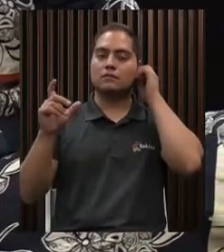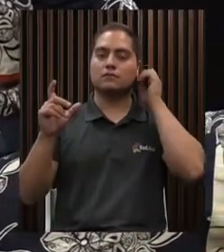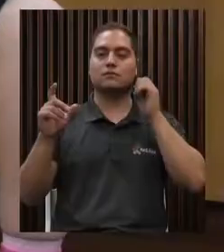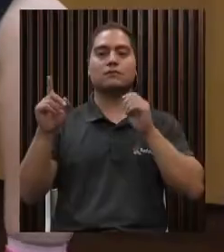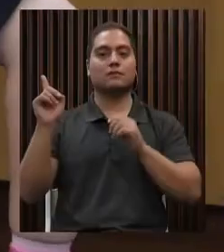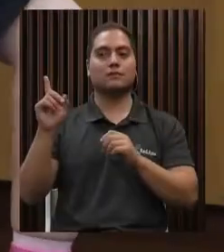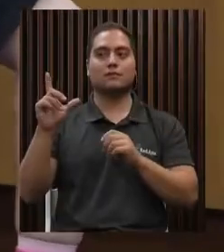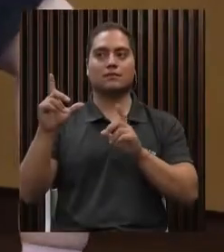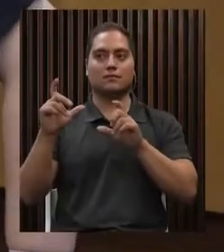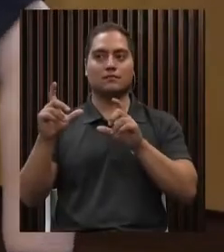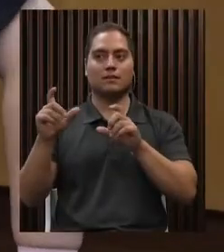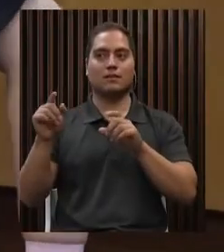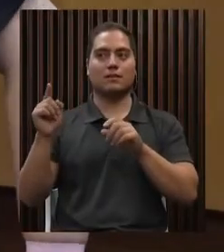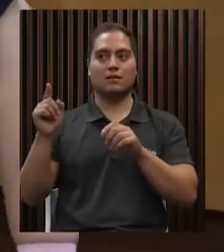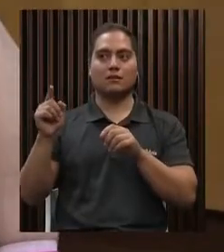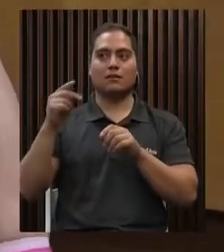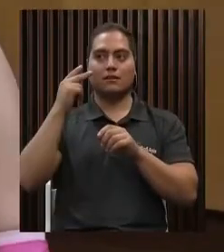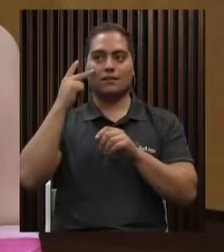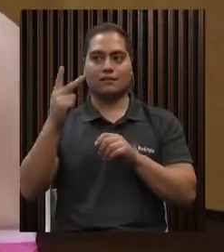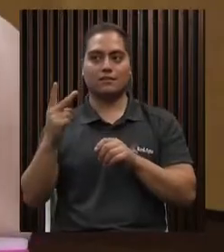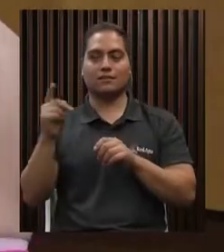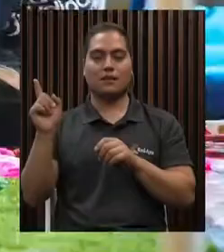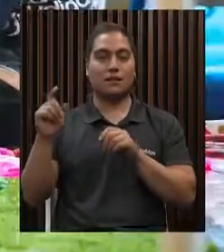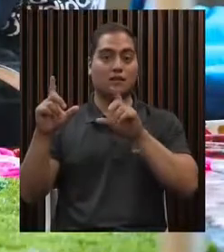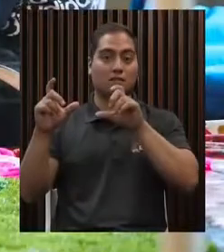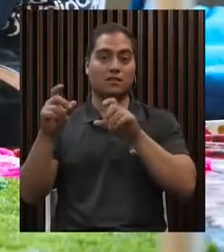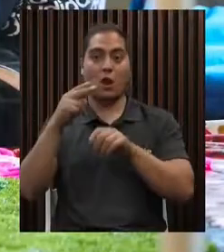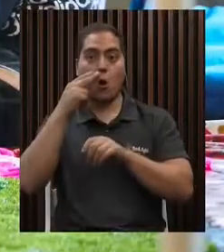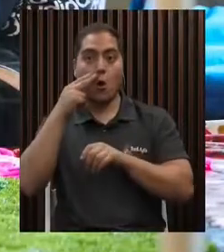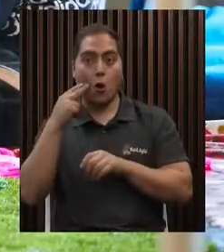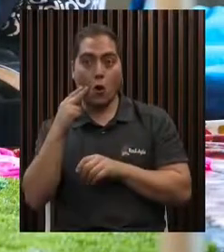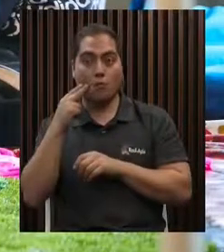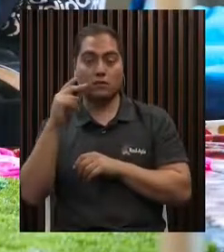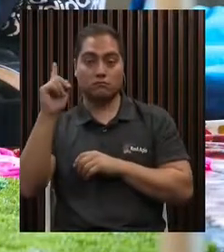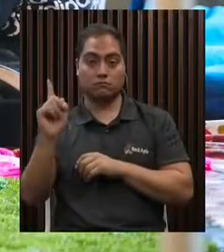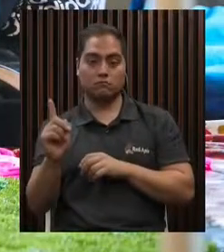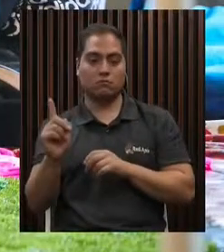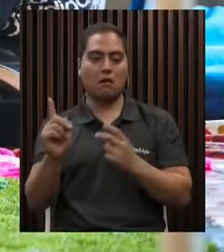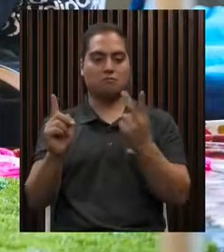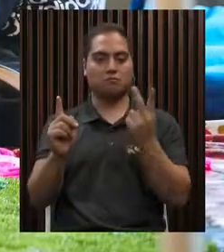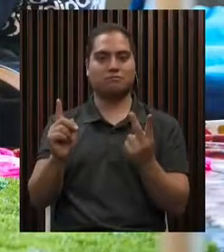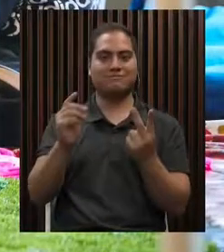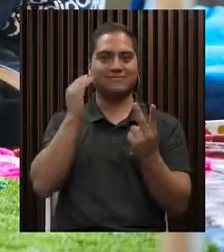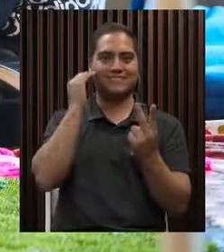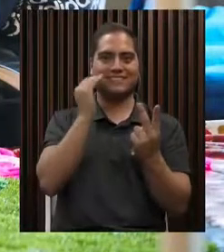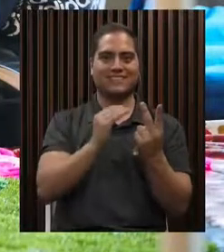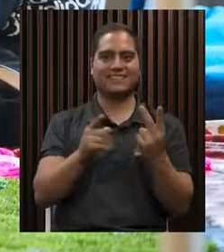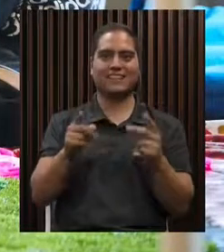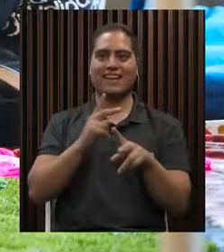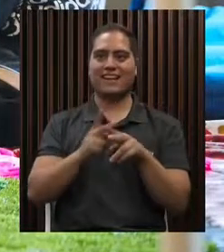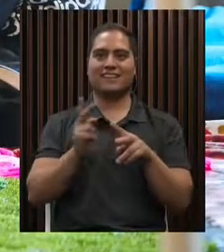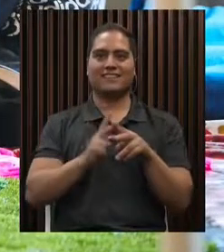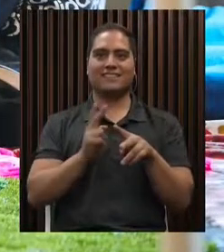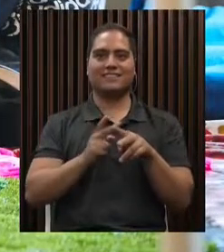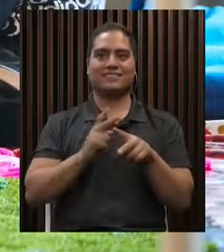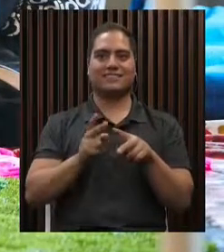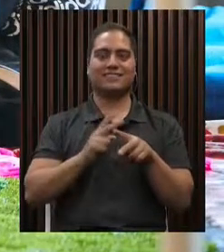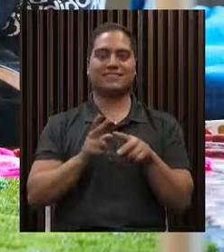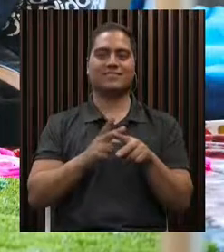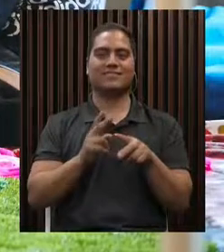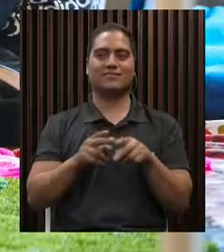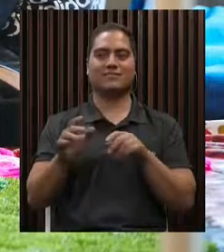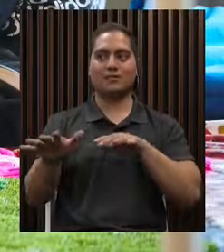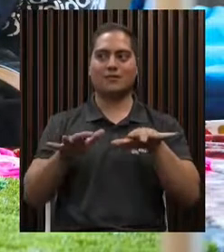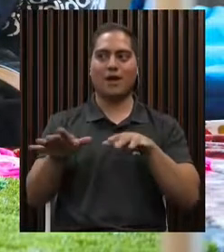Esta imagen de la que sigue, bueno, en esta imagen hay un hombre y dos niños que están haciendo una marioneta colorida. Esta fue